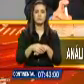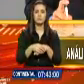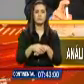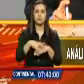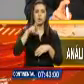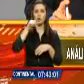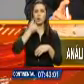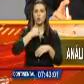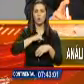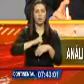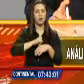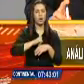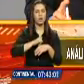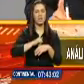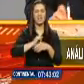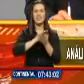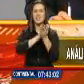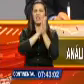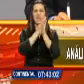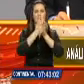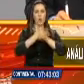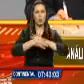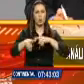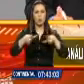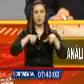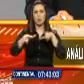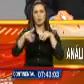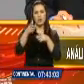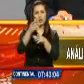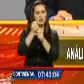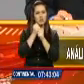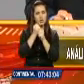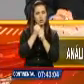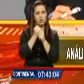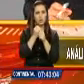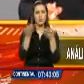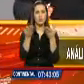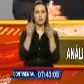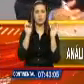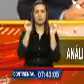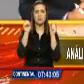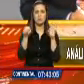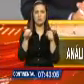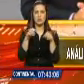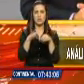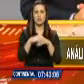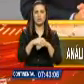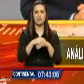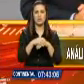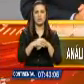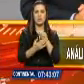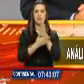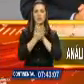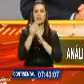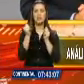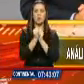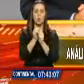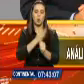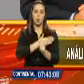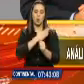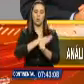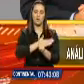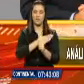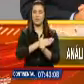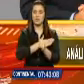No hay ni una zona segura donde uno puede ir con confianza o